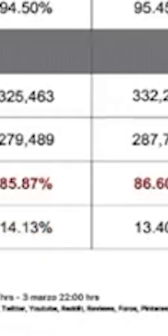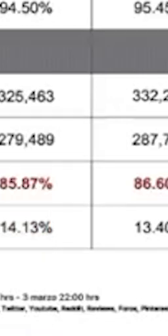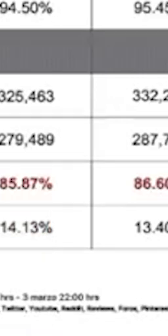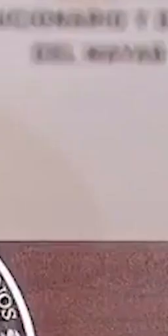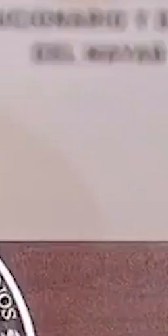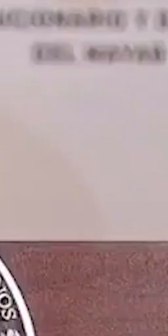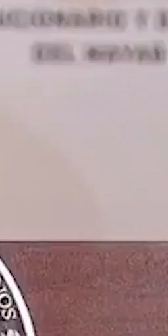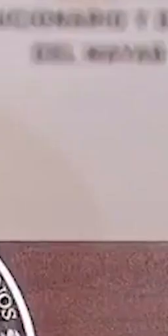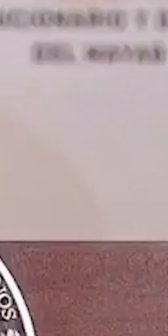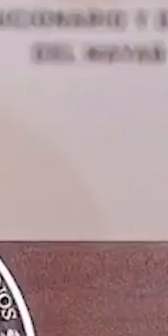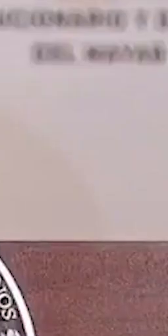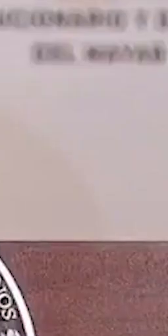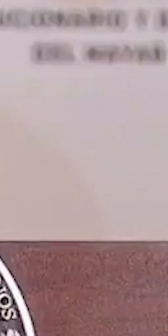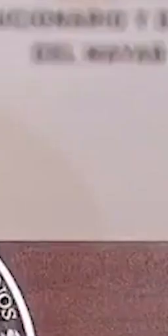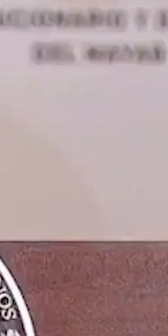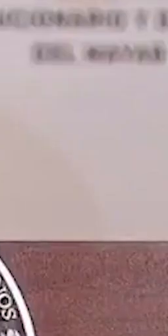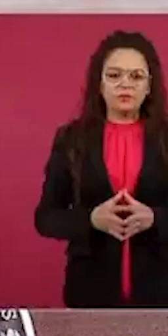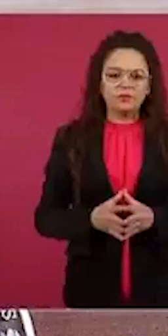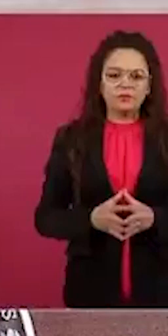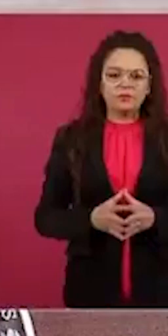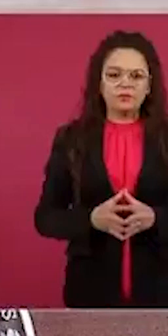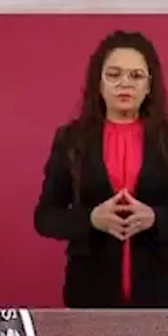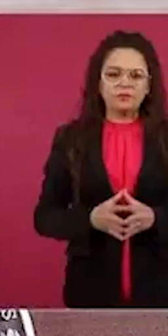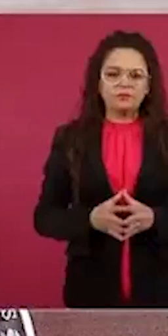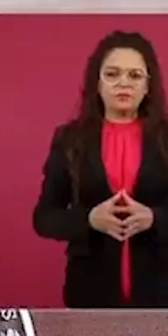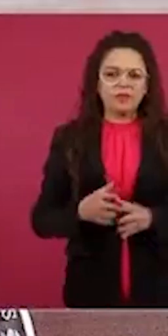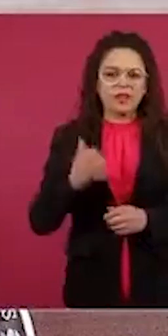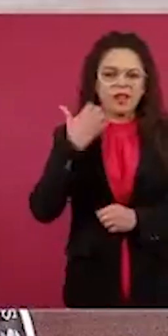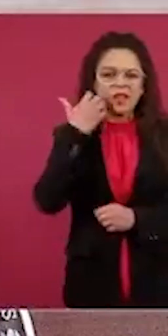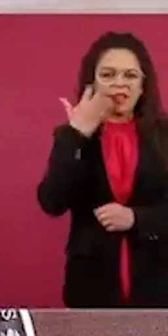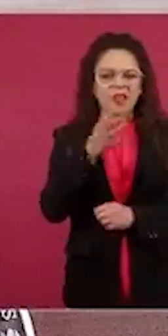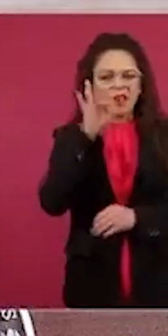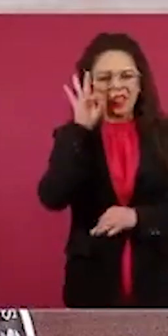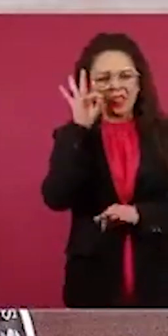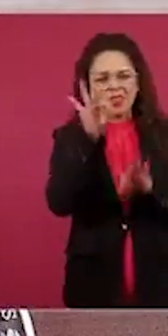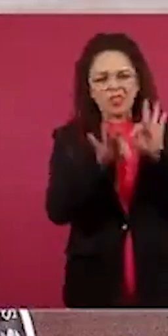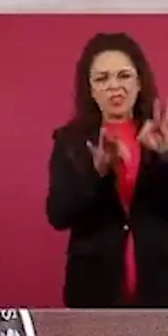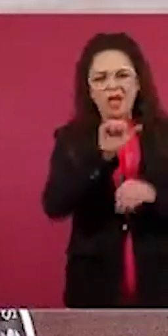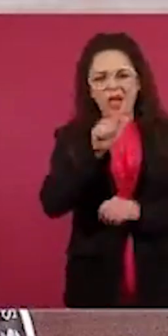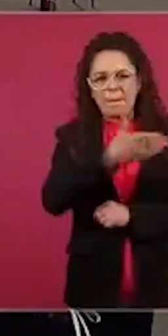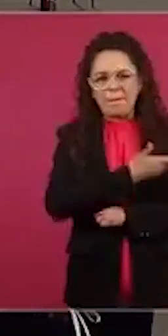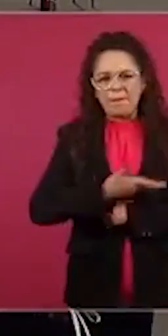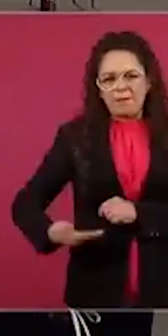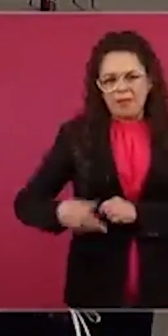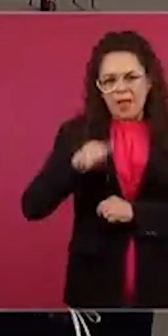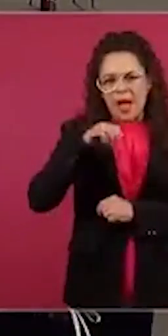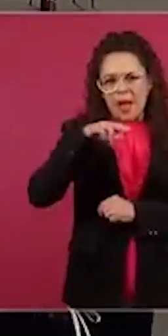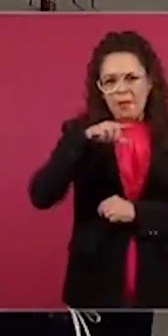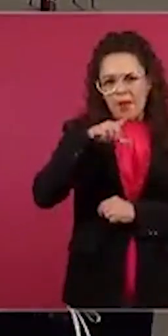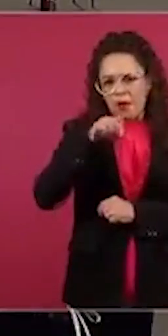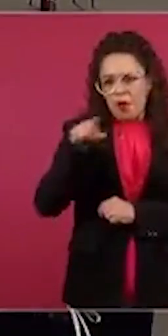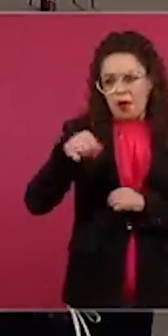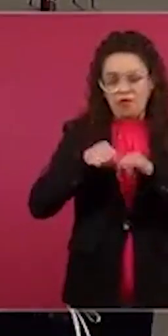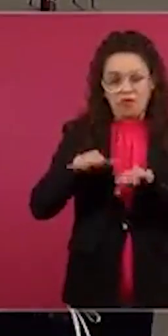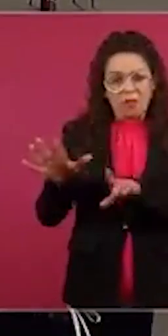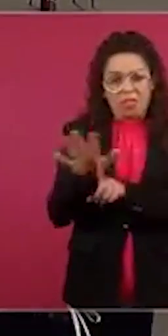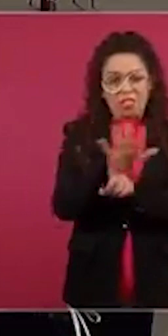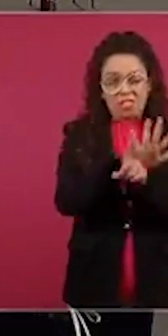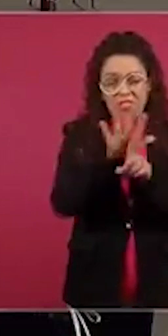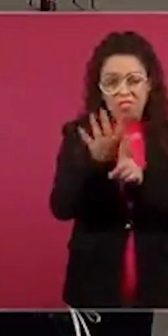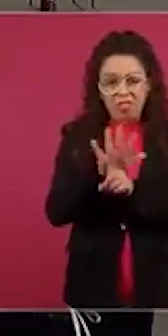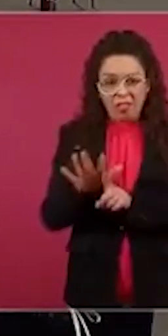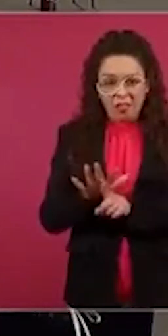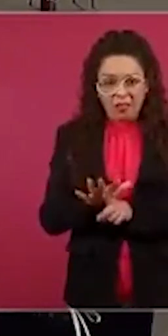presidente Andrés Manuel López Obrador Pero esto cuesta millones de pesos financiarla hay comunicadores también y